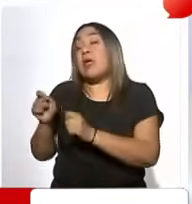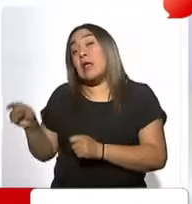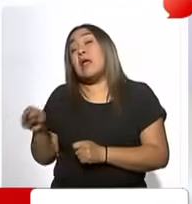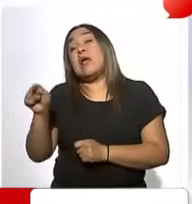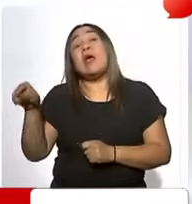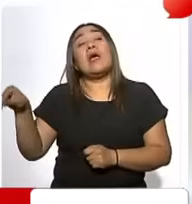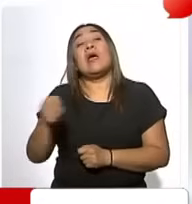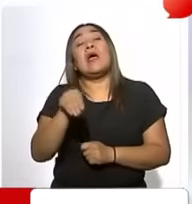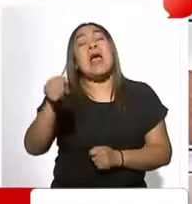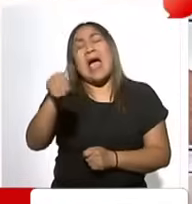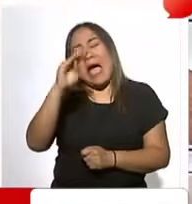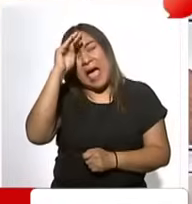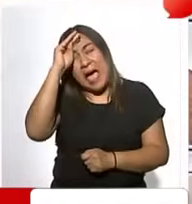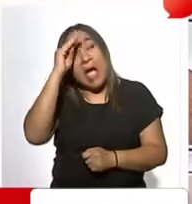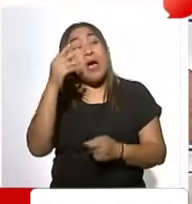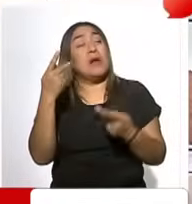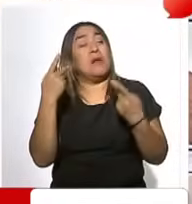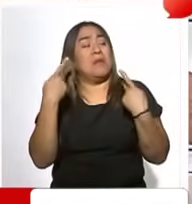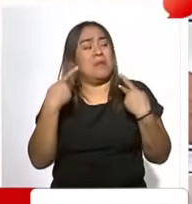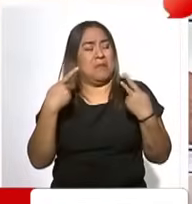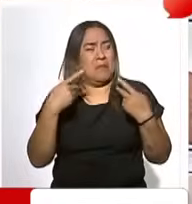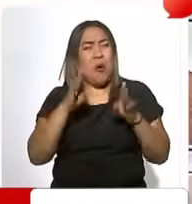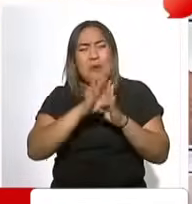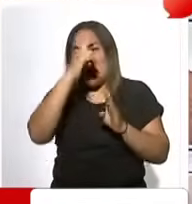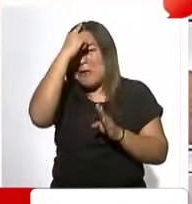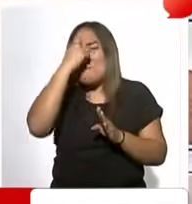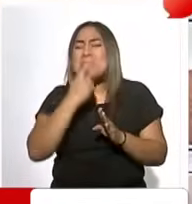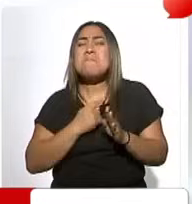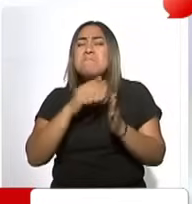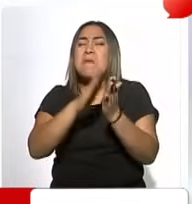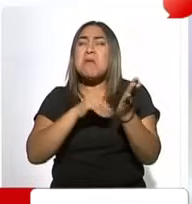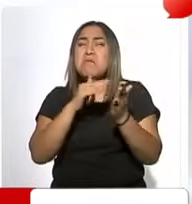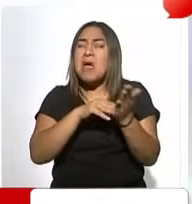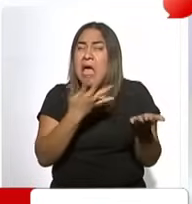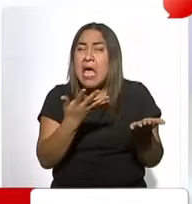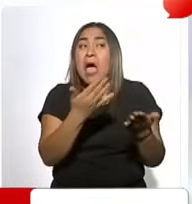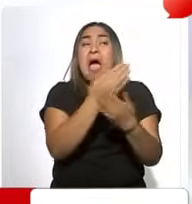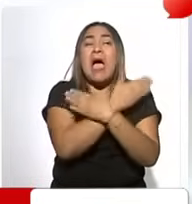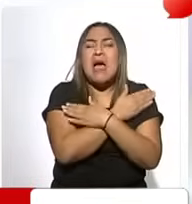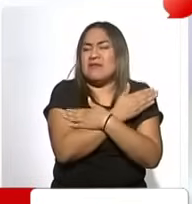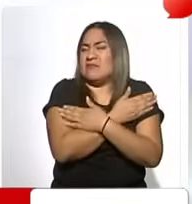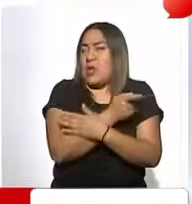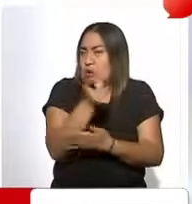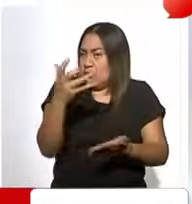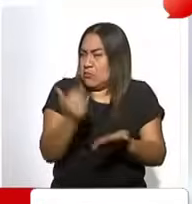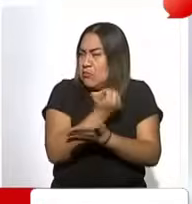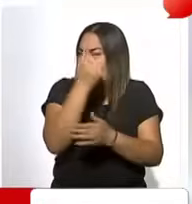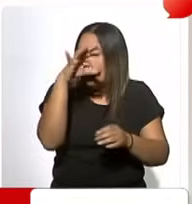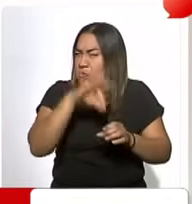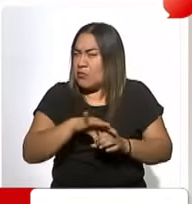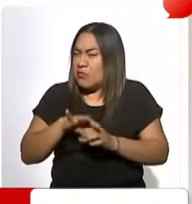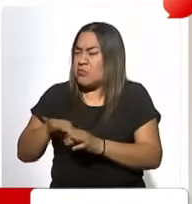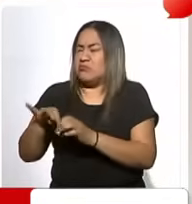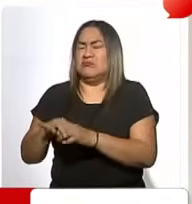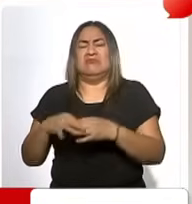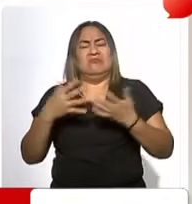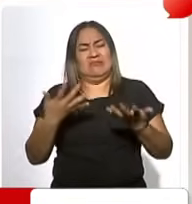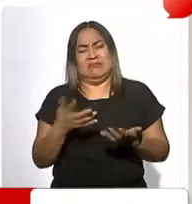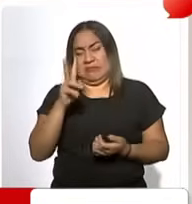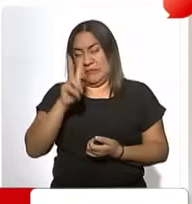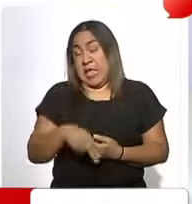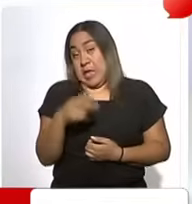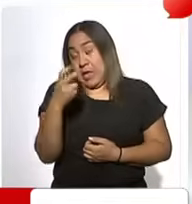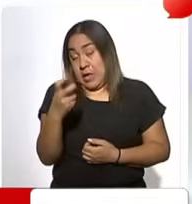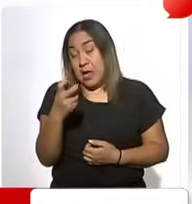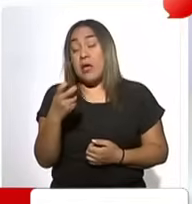campaña la gente abrazaba a muñecos de cartón y así gana una campaña en medio de toda una burbuja mediática que es la que ha